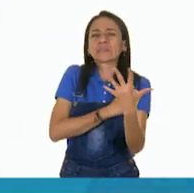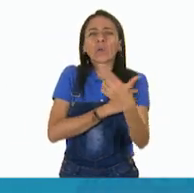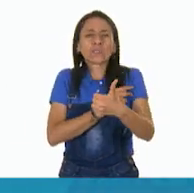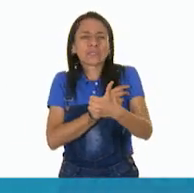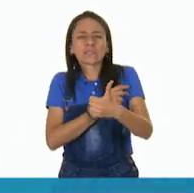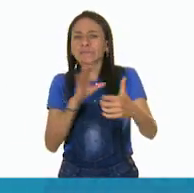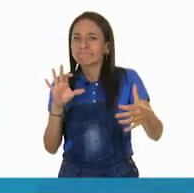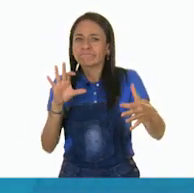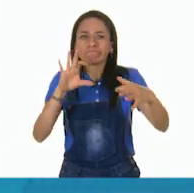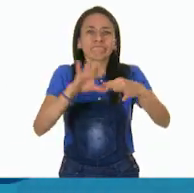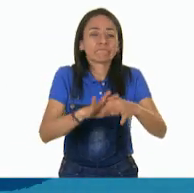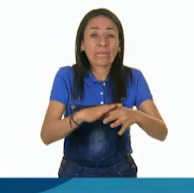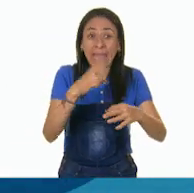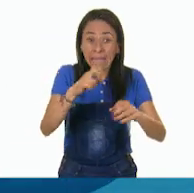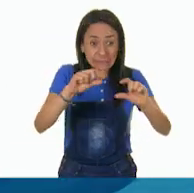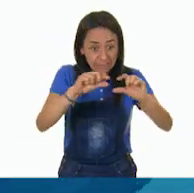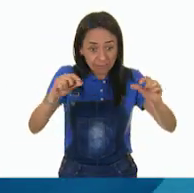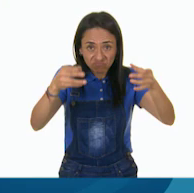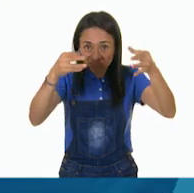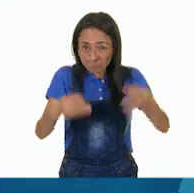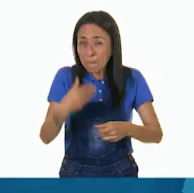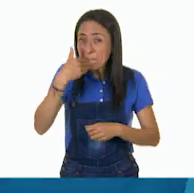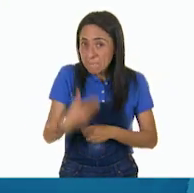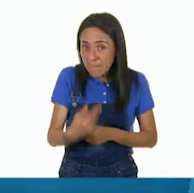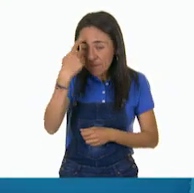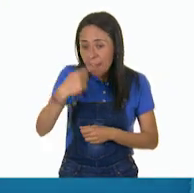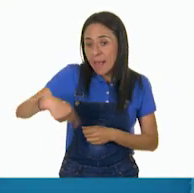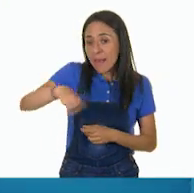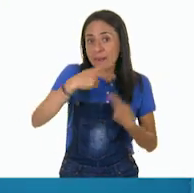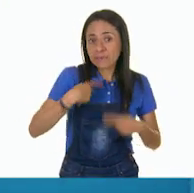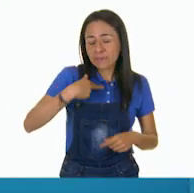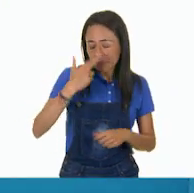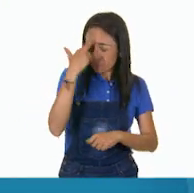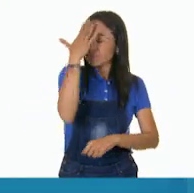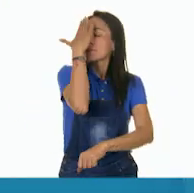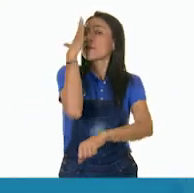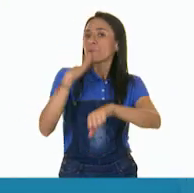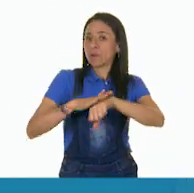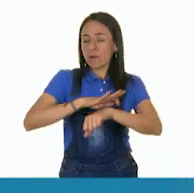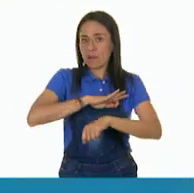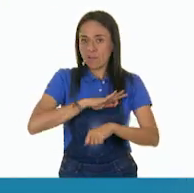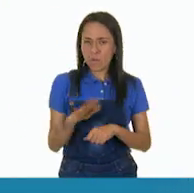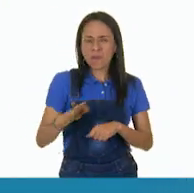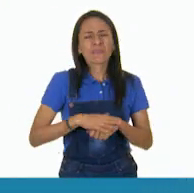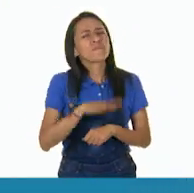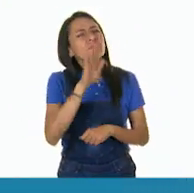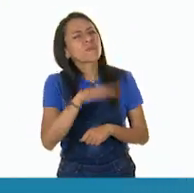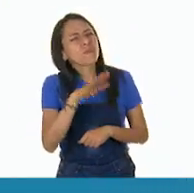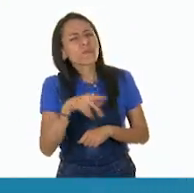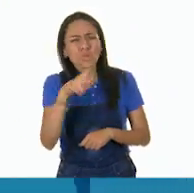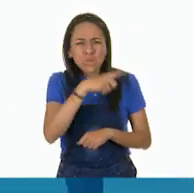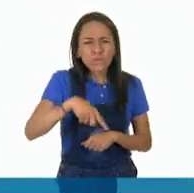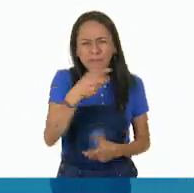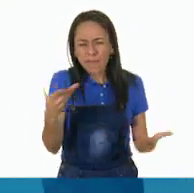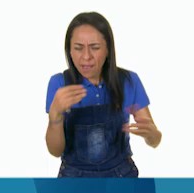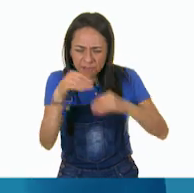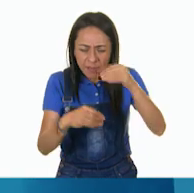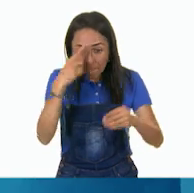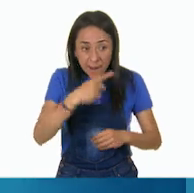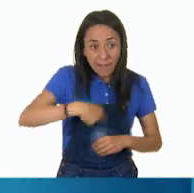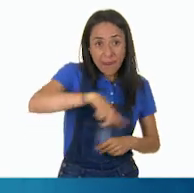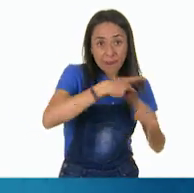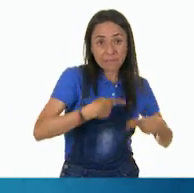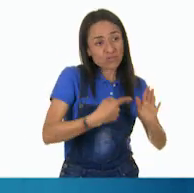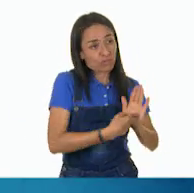parásita tiene que ser memorable para que la gente se acuerde de ella en que se sigan cuando hacen un eslogan para nosotros en el acto del trabajo